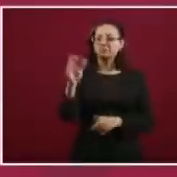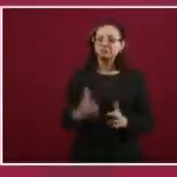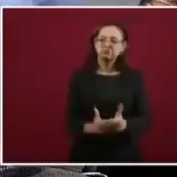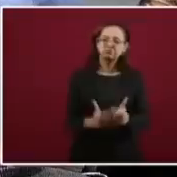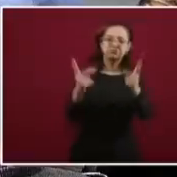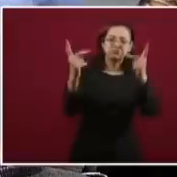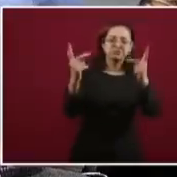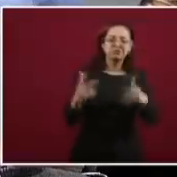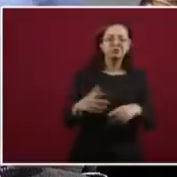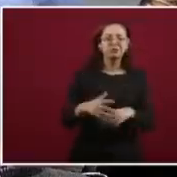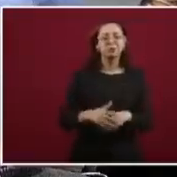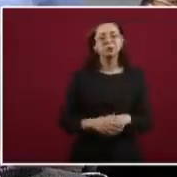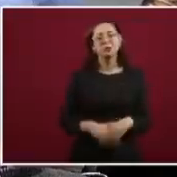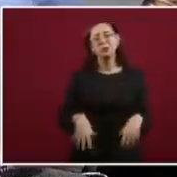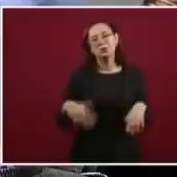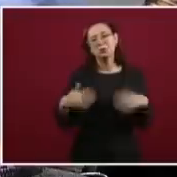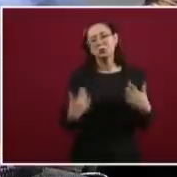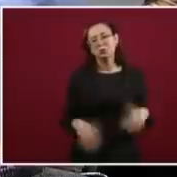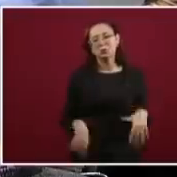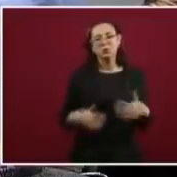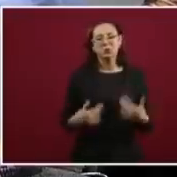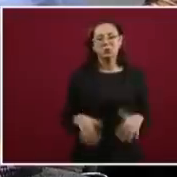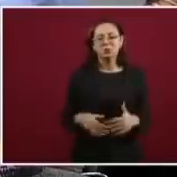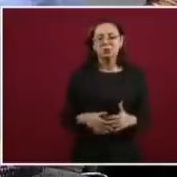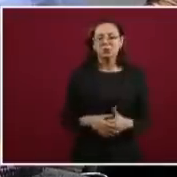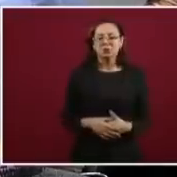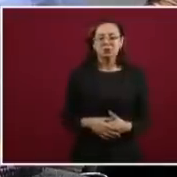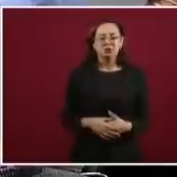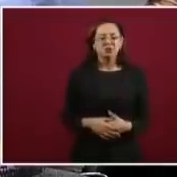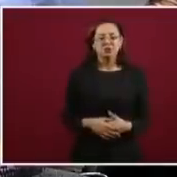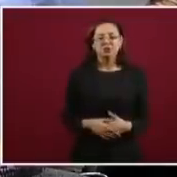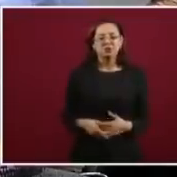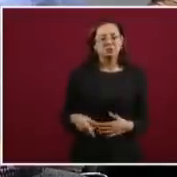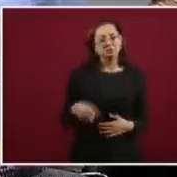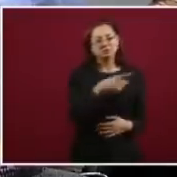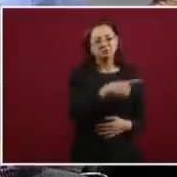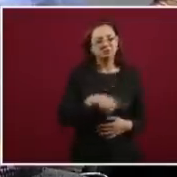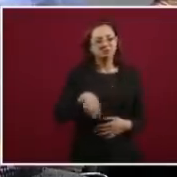que se logré base social